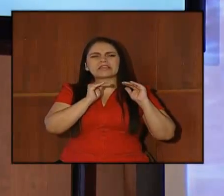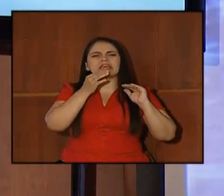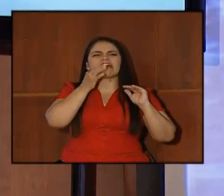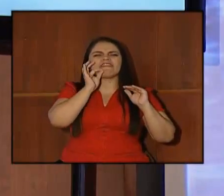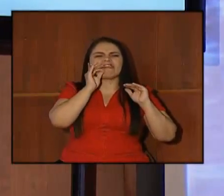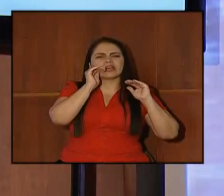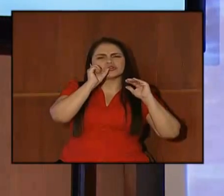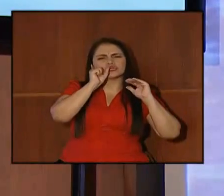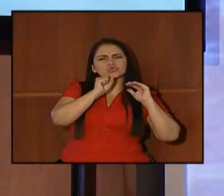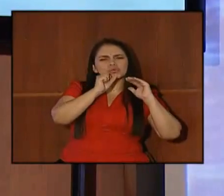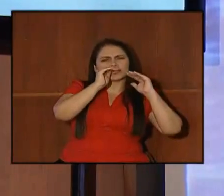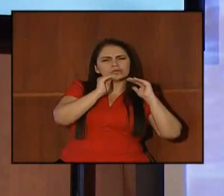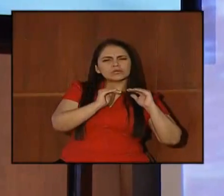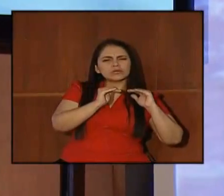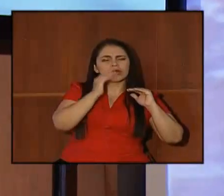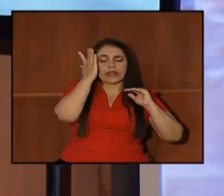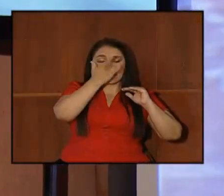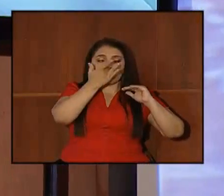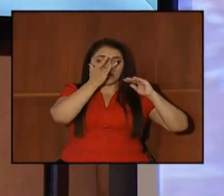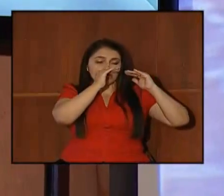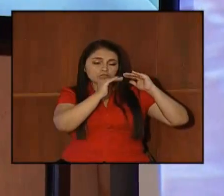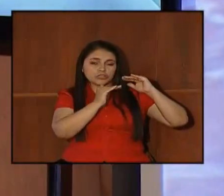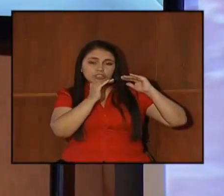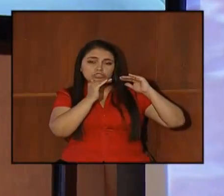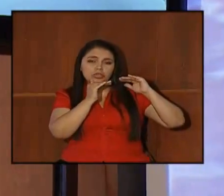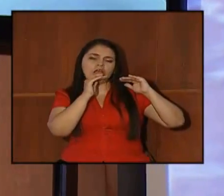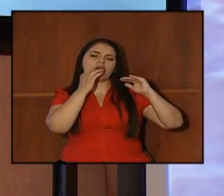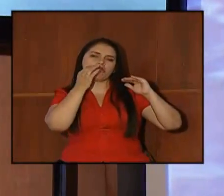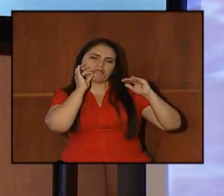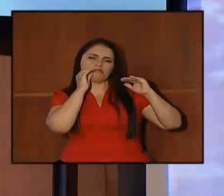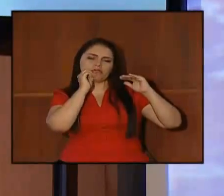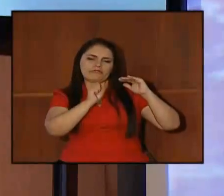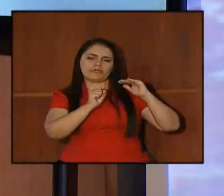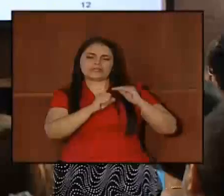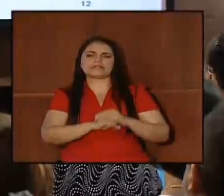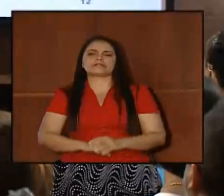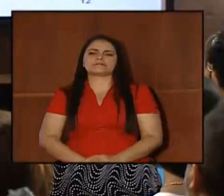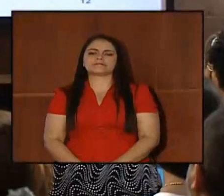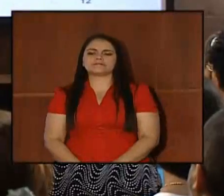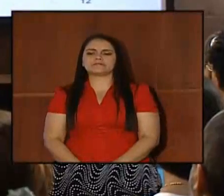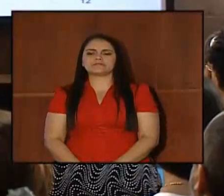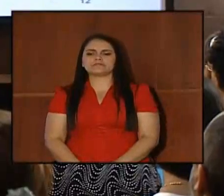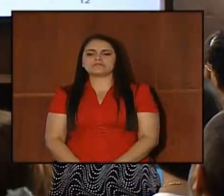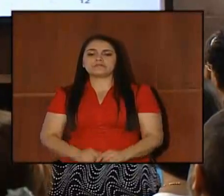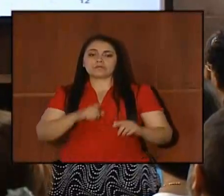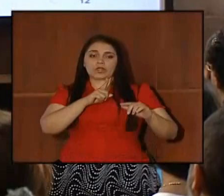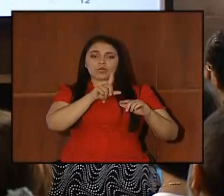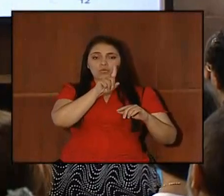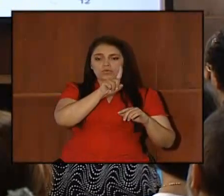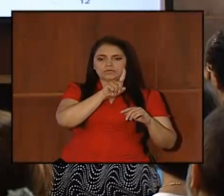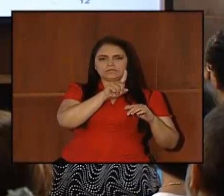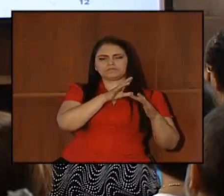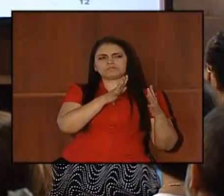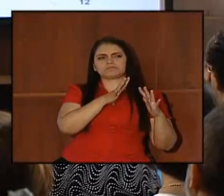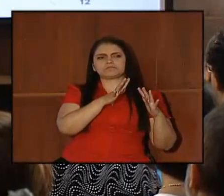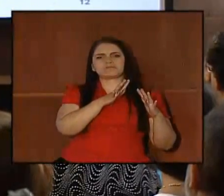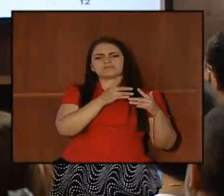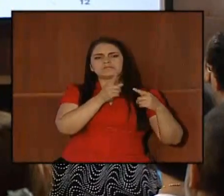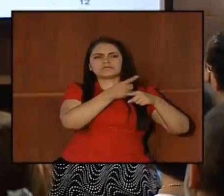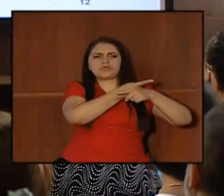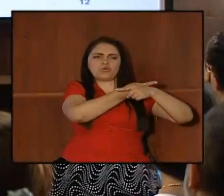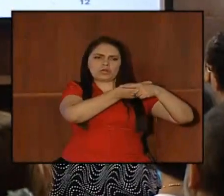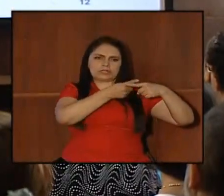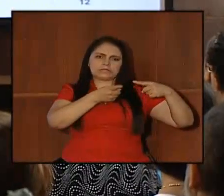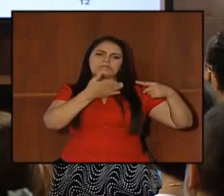oscuro que el color de la piel del paciente. Una lesión de estas, que es una úlcera grado 1, demora en sanar una